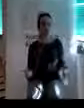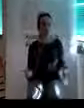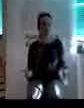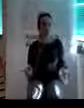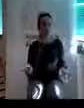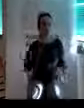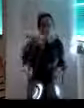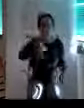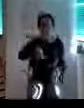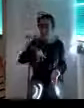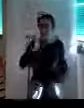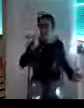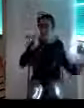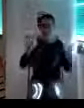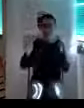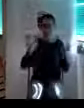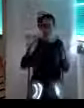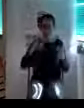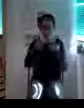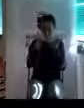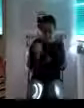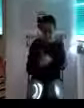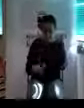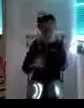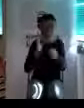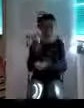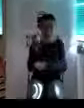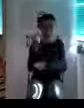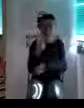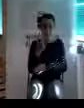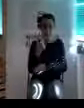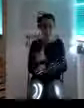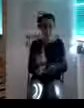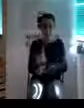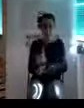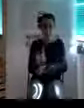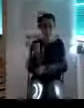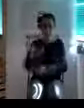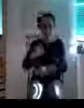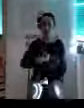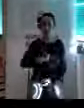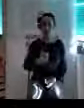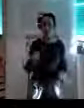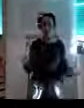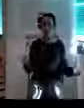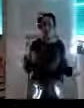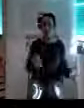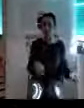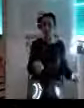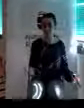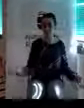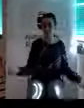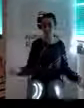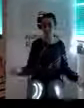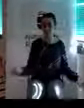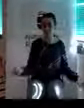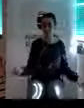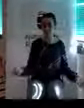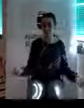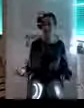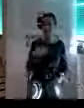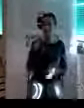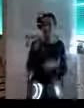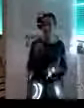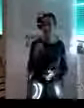pleno en plena crisis de filomena les están diciendo que se fastidien y sabe lo que pasa que tienen ustedes